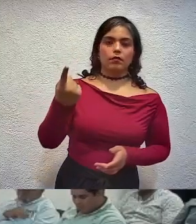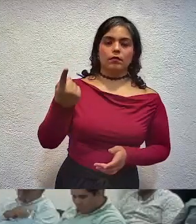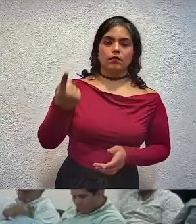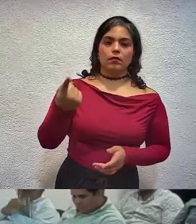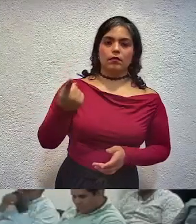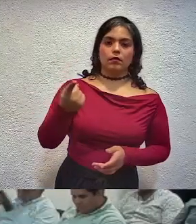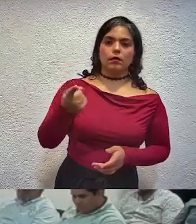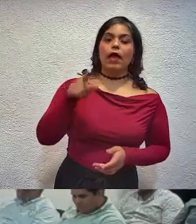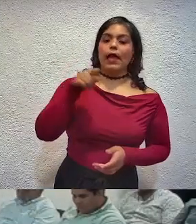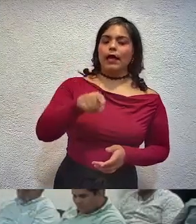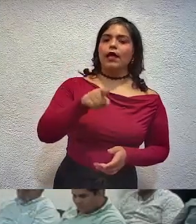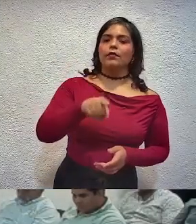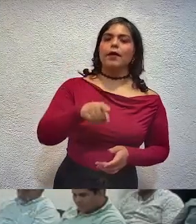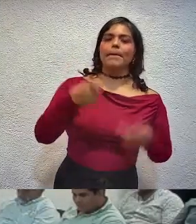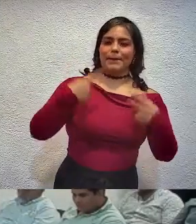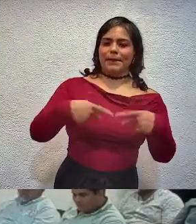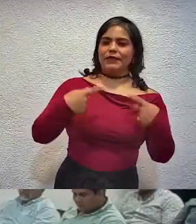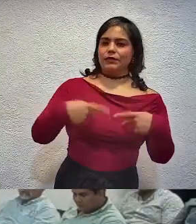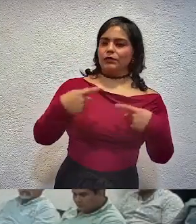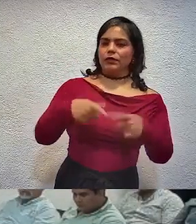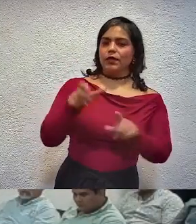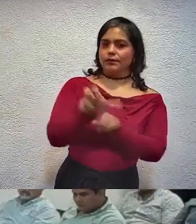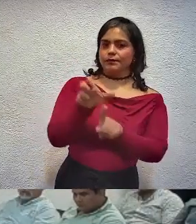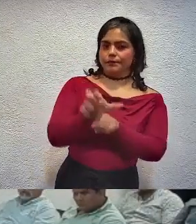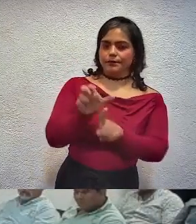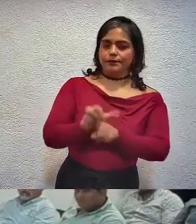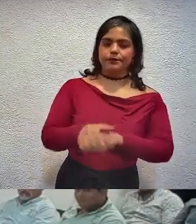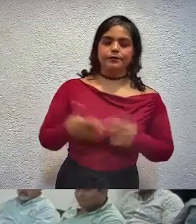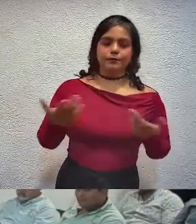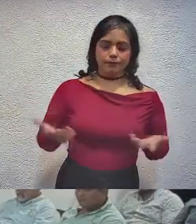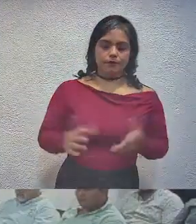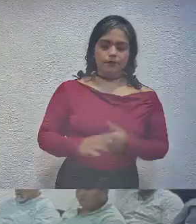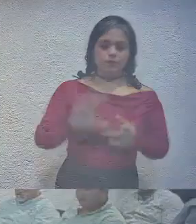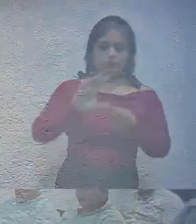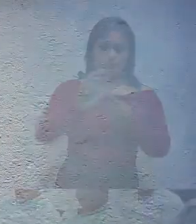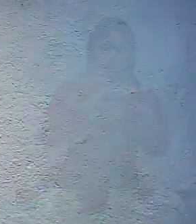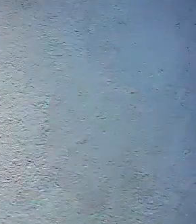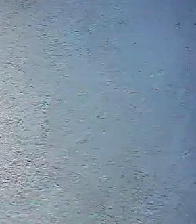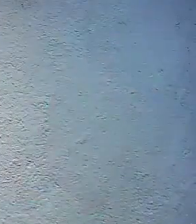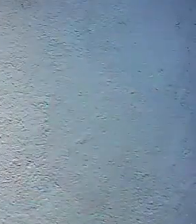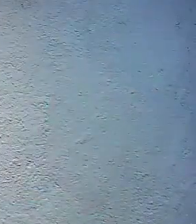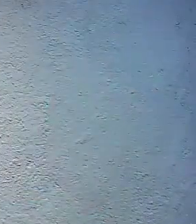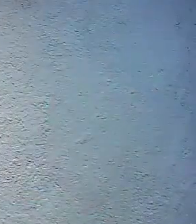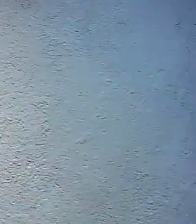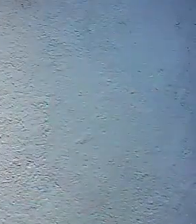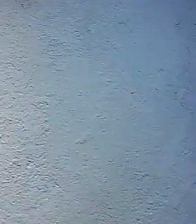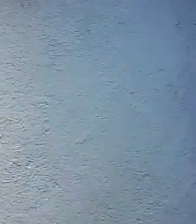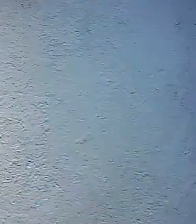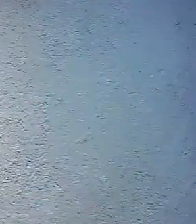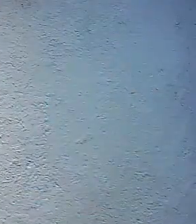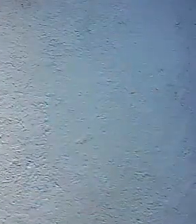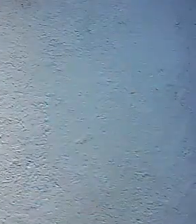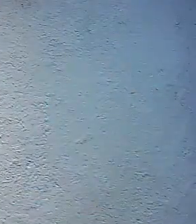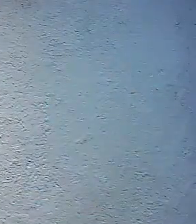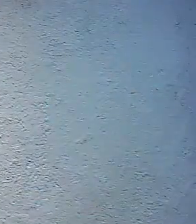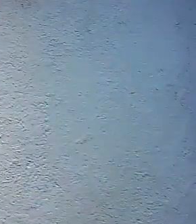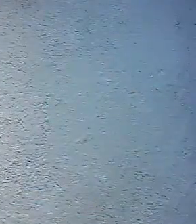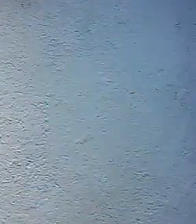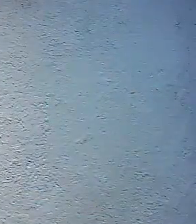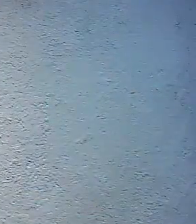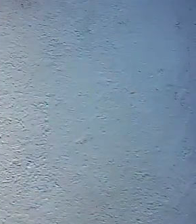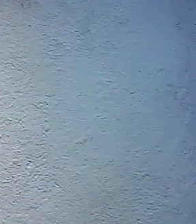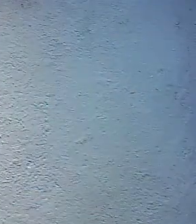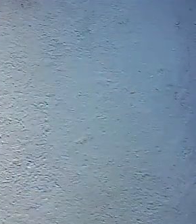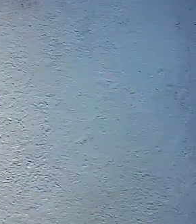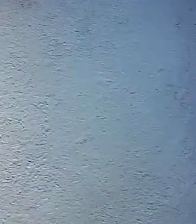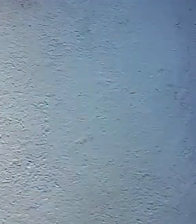dato protegido. En el proyecto se propone tener a la Comisión Ejecutiva Estatal de Atención a Víctimas del Estado de Guerrero por cumplida